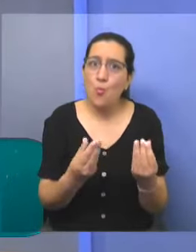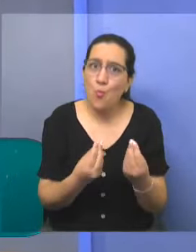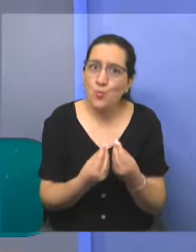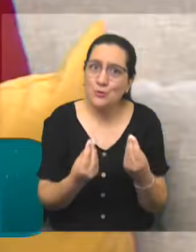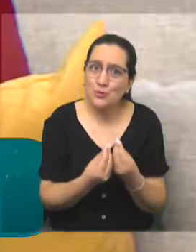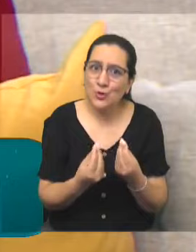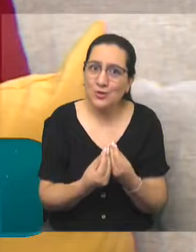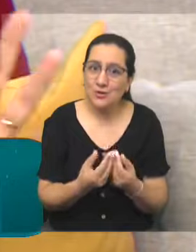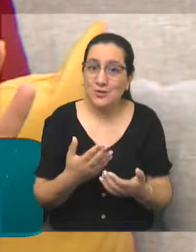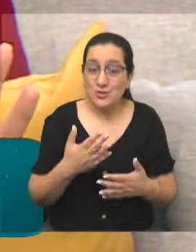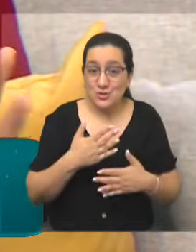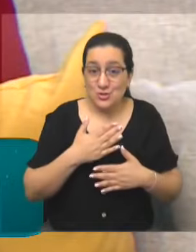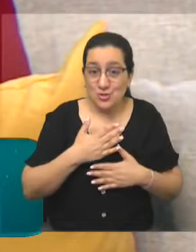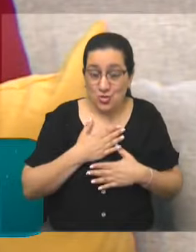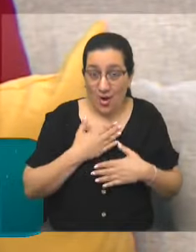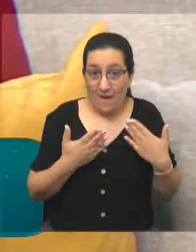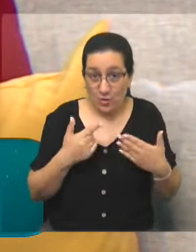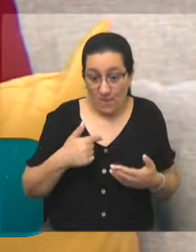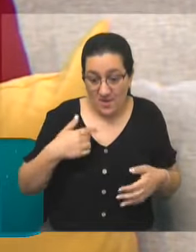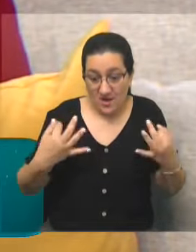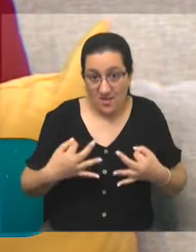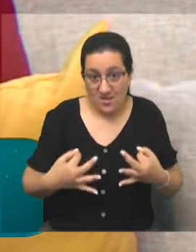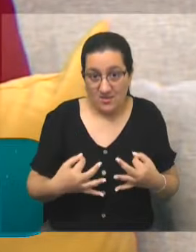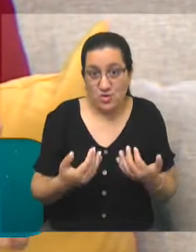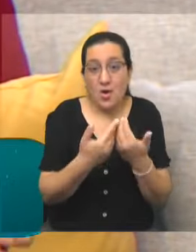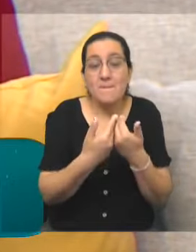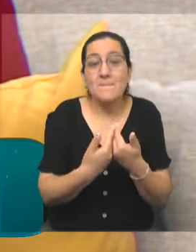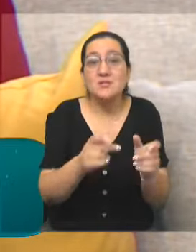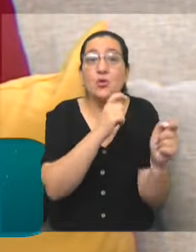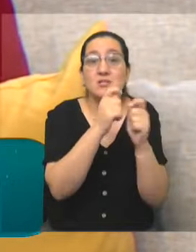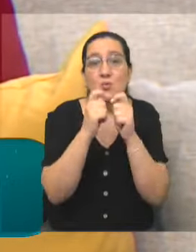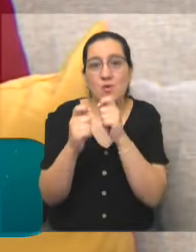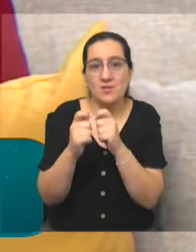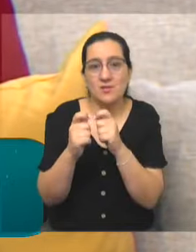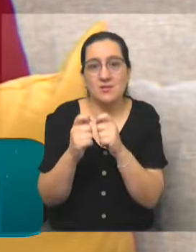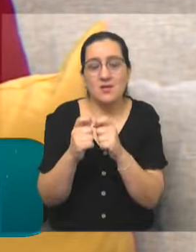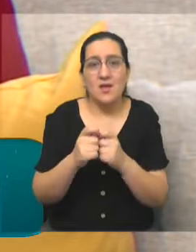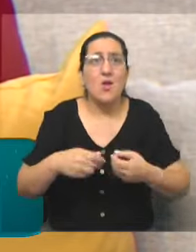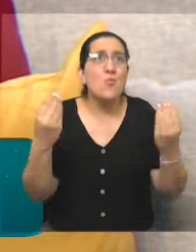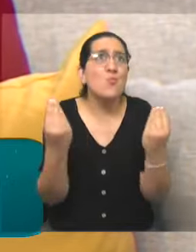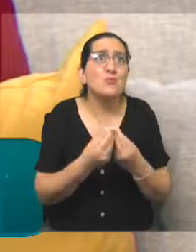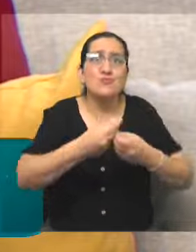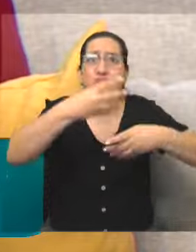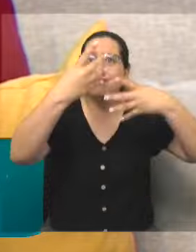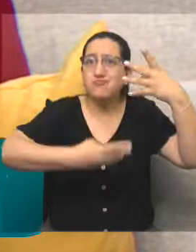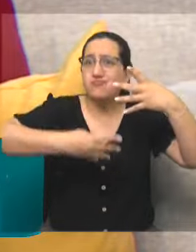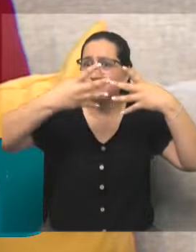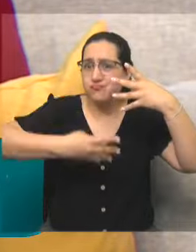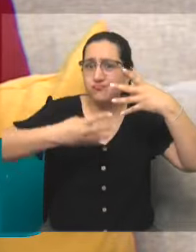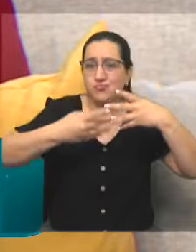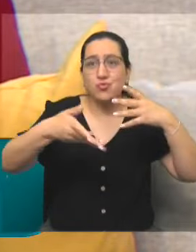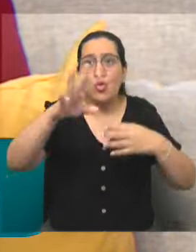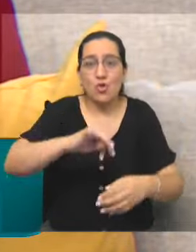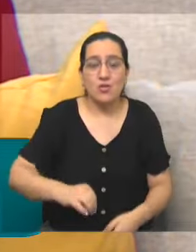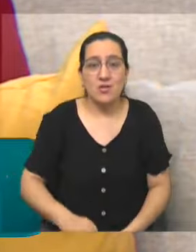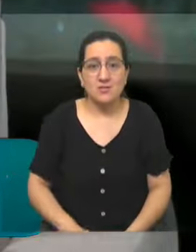sea, yo hablo con la realidad que tengo. Empiezo con esto de las encuestas. Es una lluvia de mensajes. Todos los días. Y bueno, ¿no? Ese es